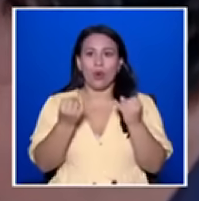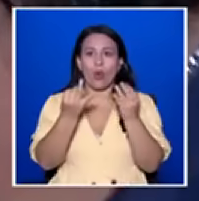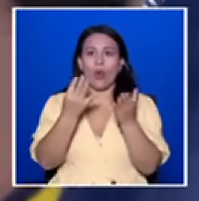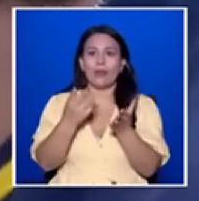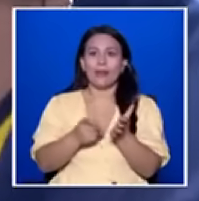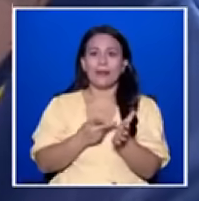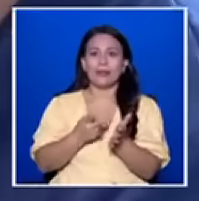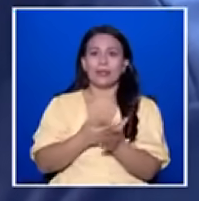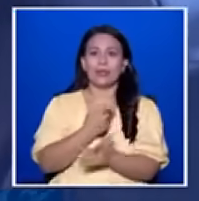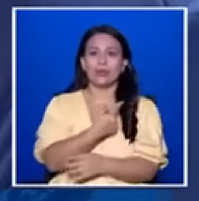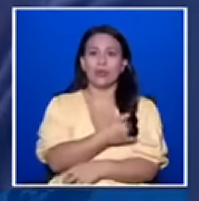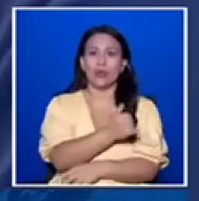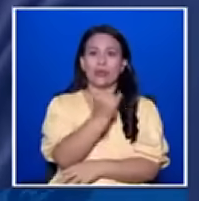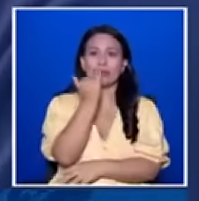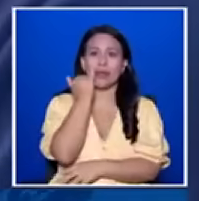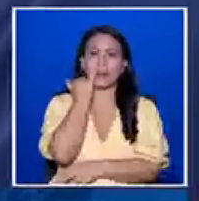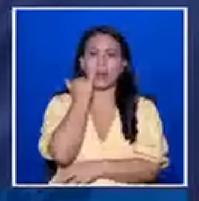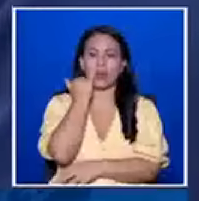llamado?